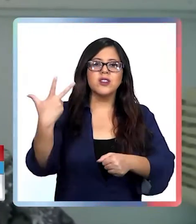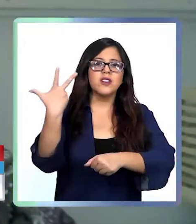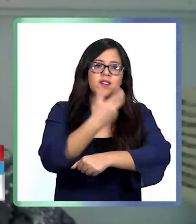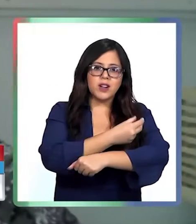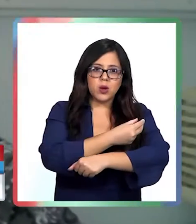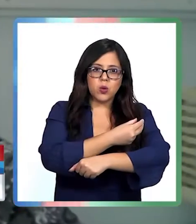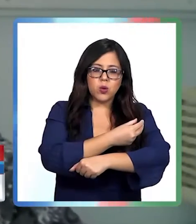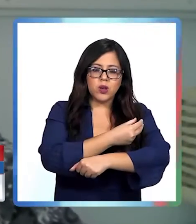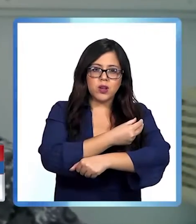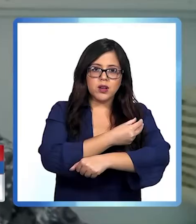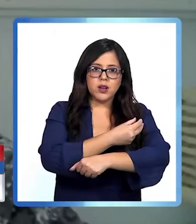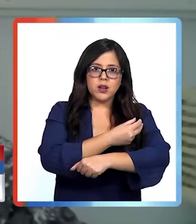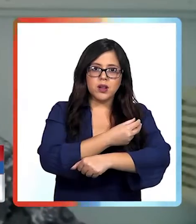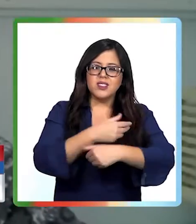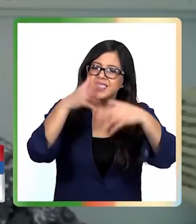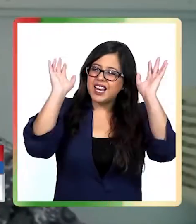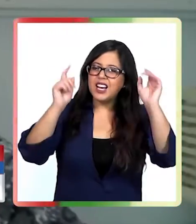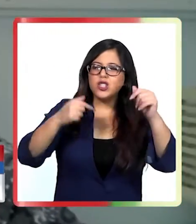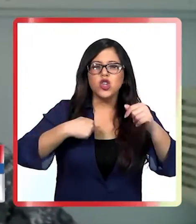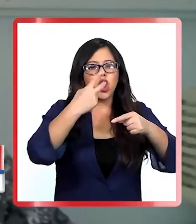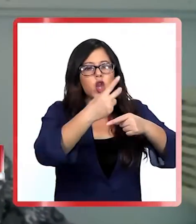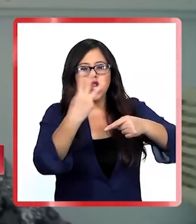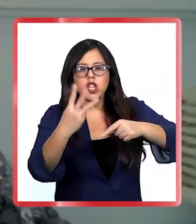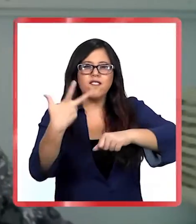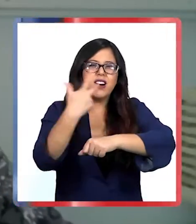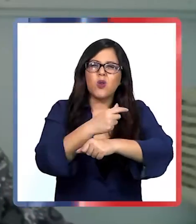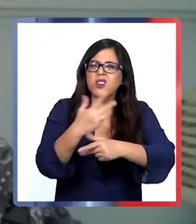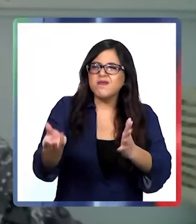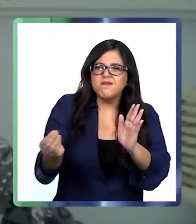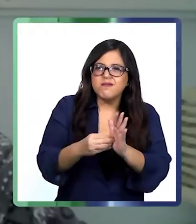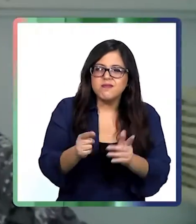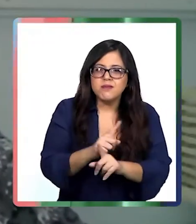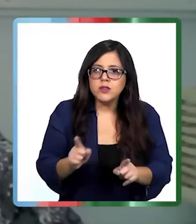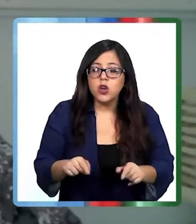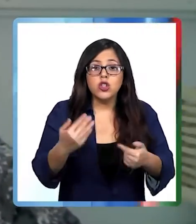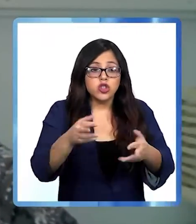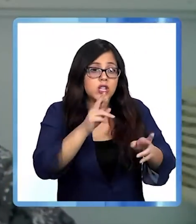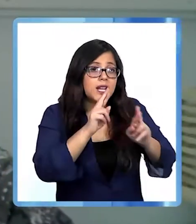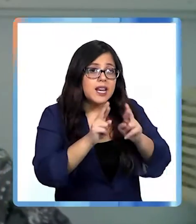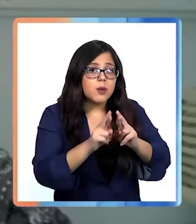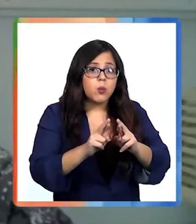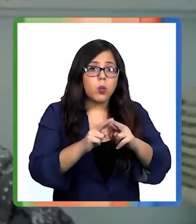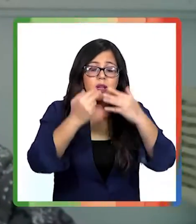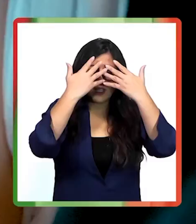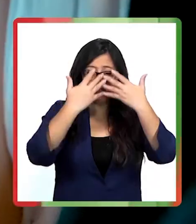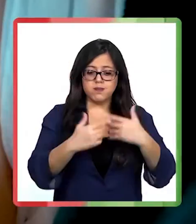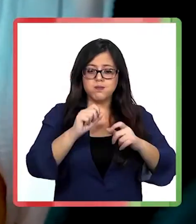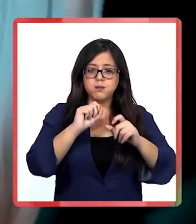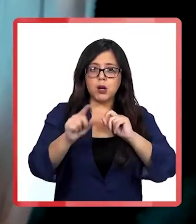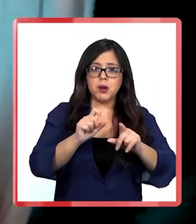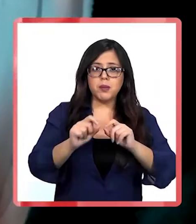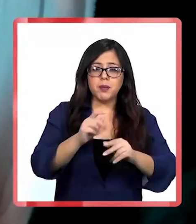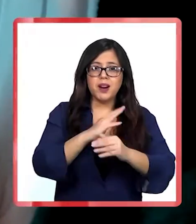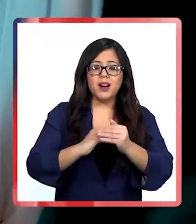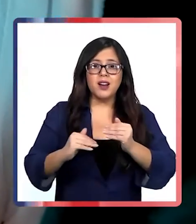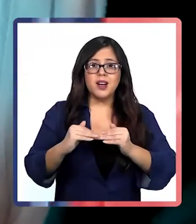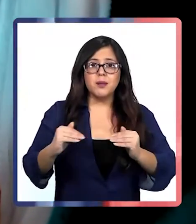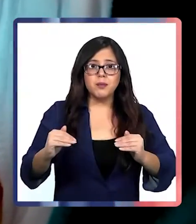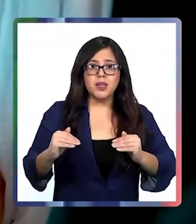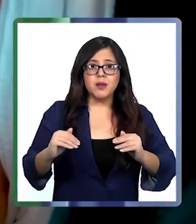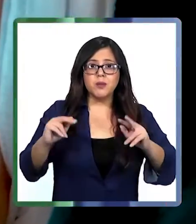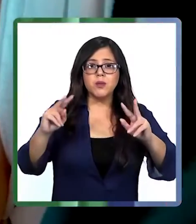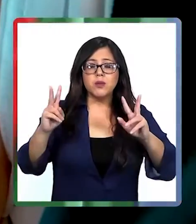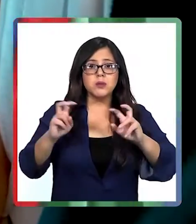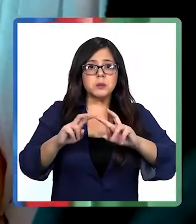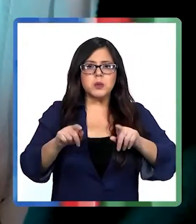otras dosis de vacuna. Uno dice, ya, si tengo 2, tengo 3, ¿para qué otras más? Y lo que pasa es que la respuesta inmune que genera la vacuna, al igual que la